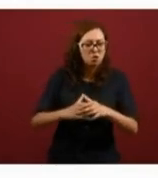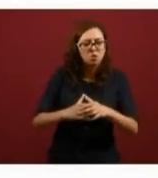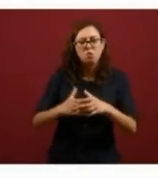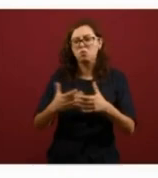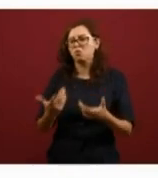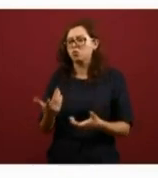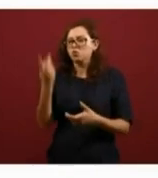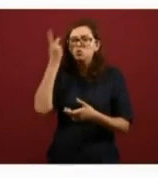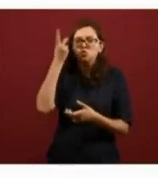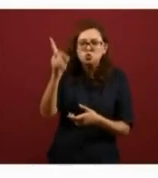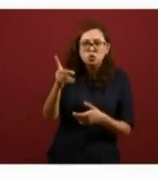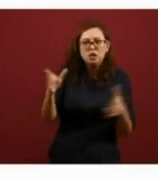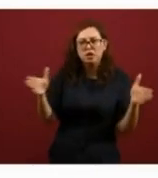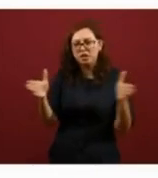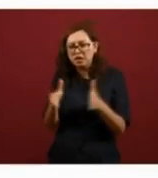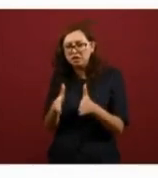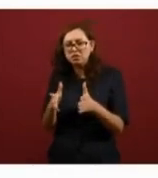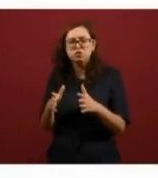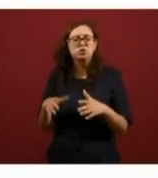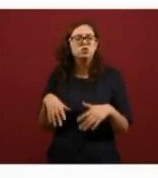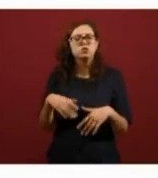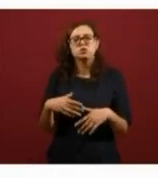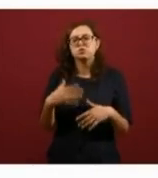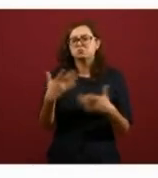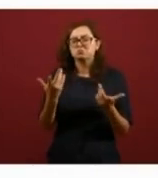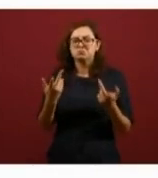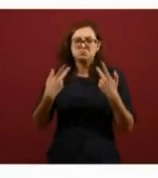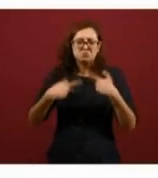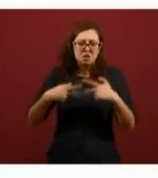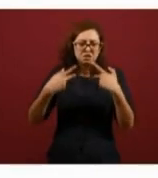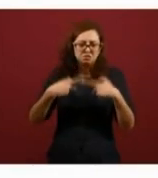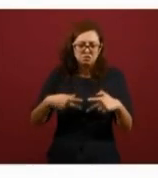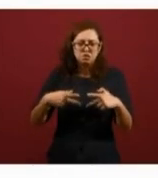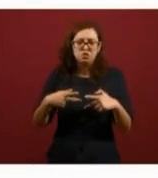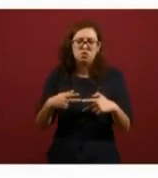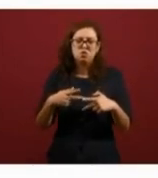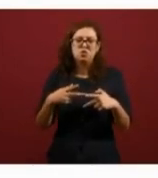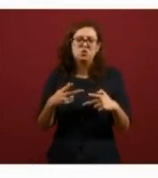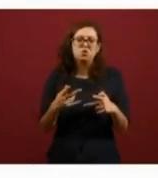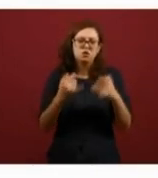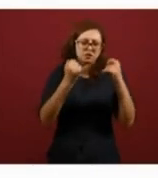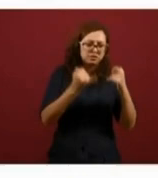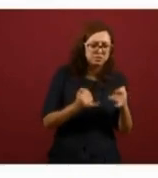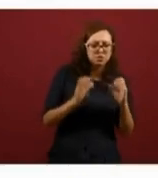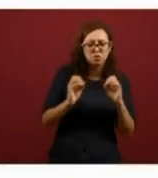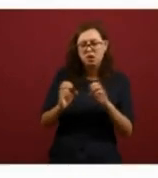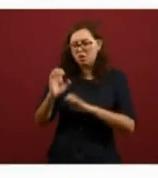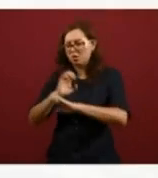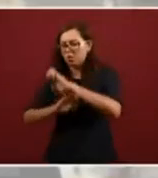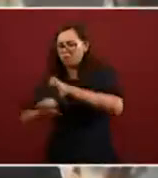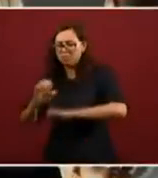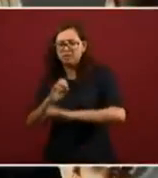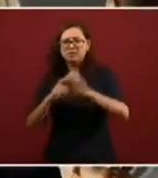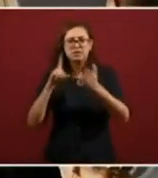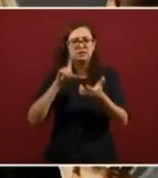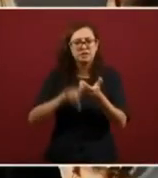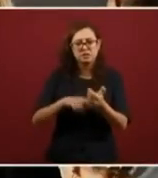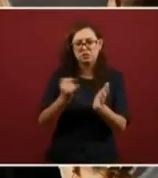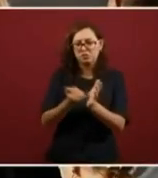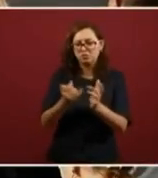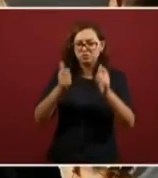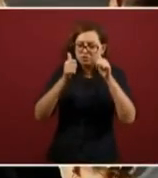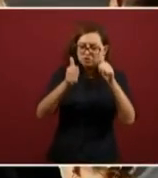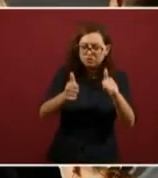pequeño propietario, sea este persona física o moral, para la atención de los ejidos y de